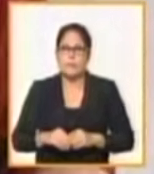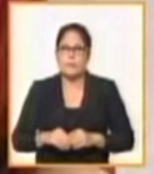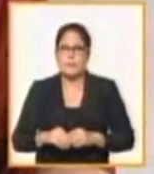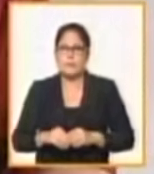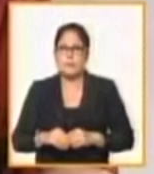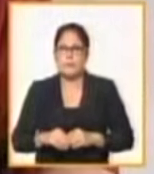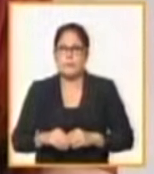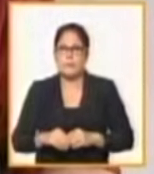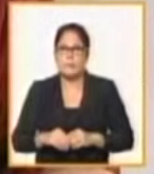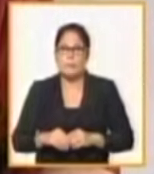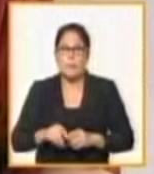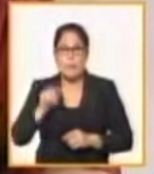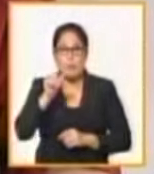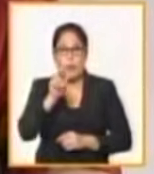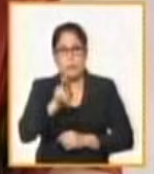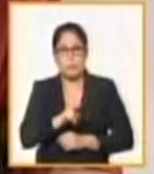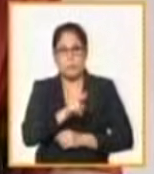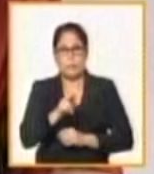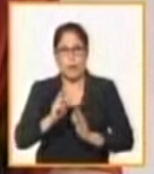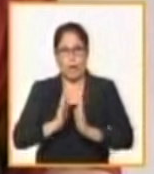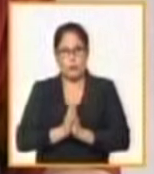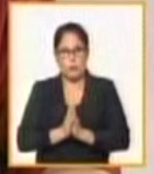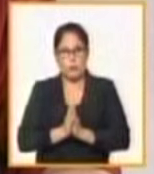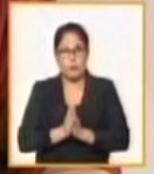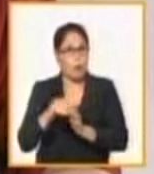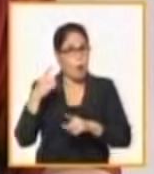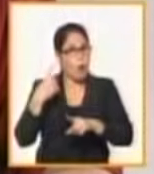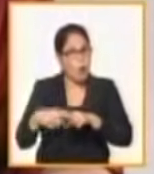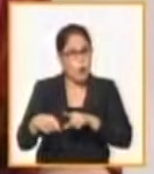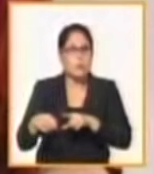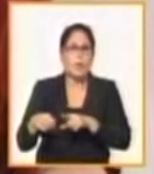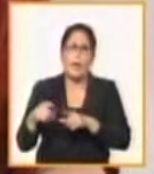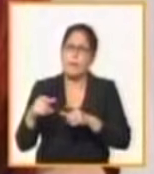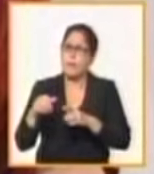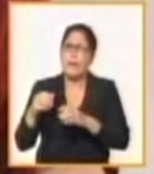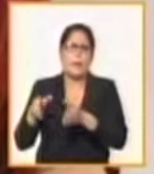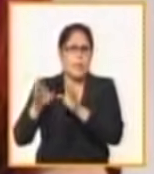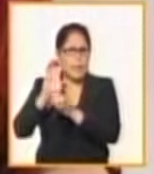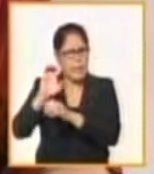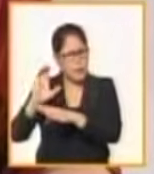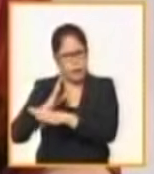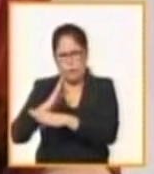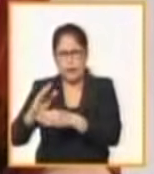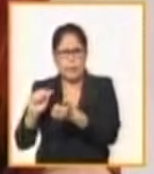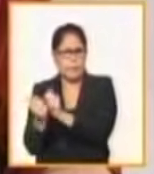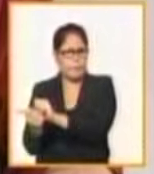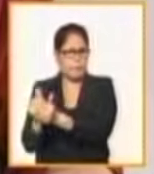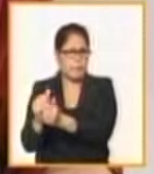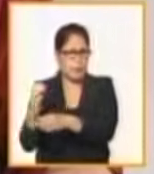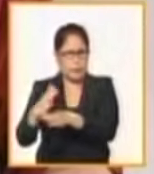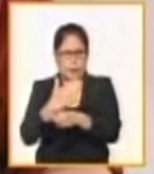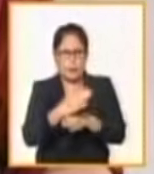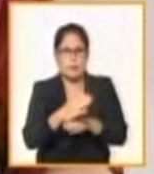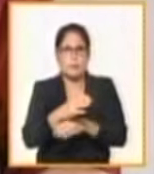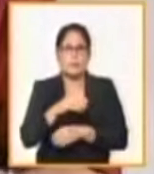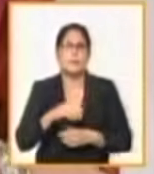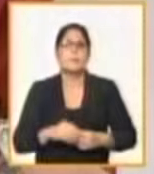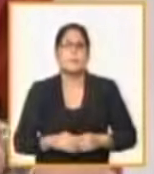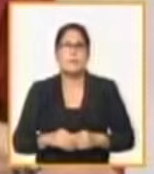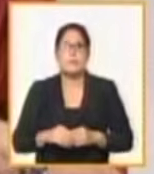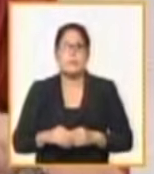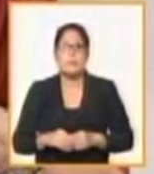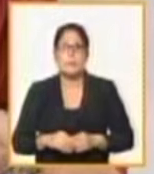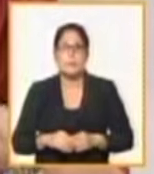Estaban los católicos, los protestantes. Siempre se habla de palabras a los intelectuales. Bueno, yo